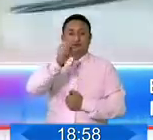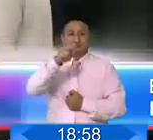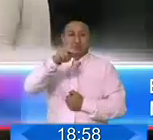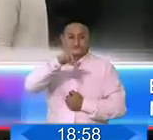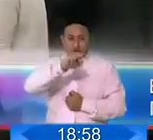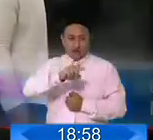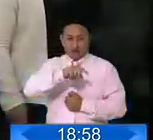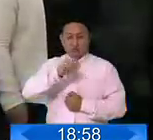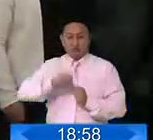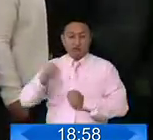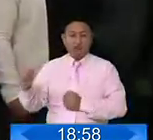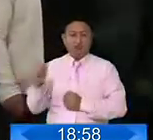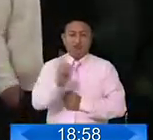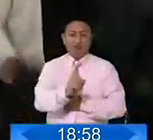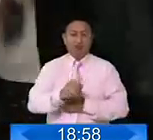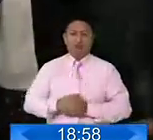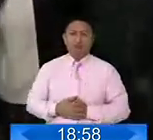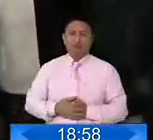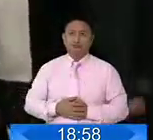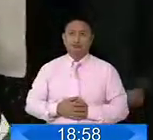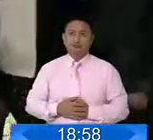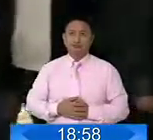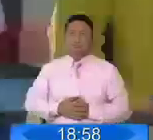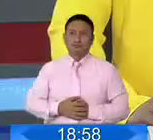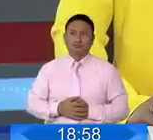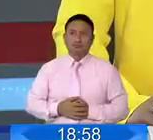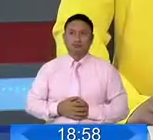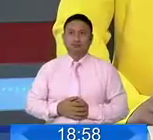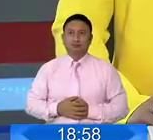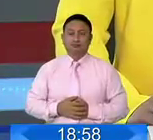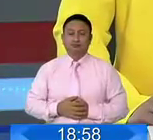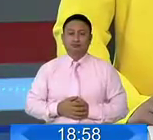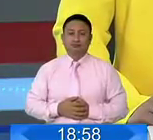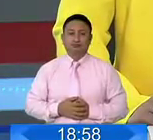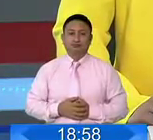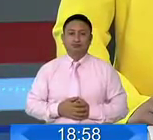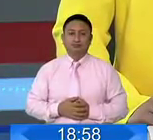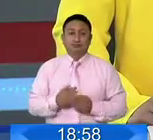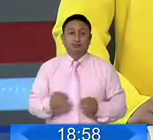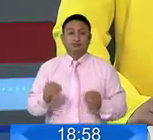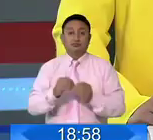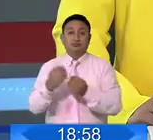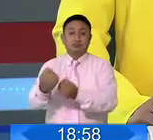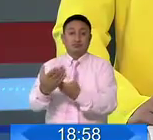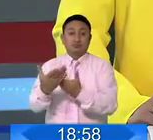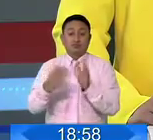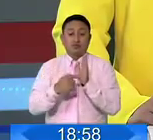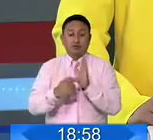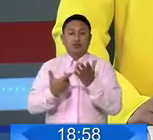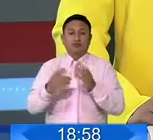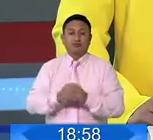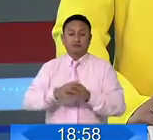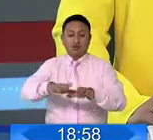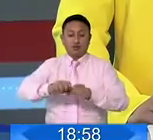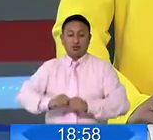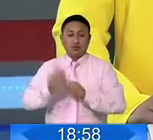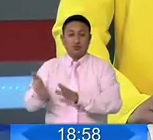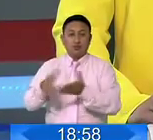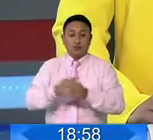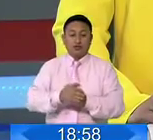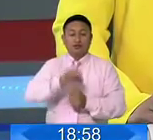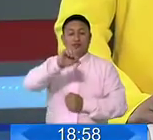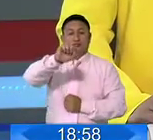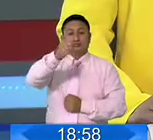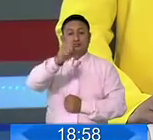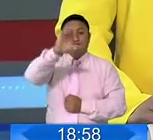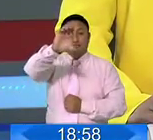país, informó Héctor Romero. Nueva información se revela en el secuestro de la muerte de Óscar Villacís